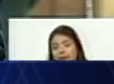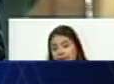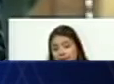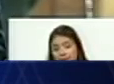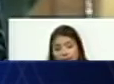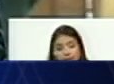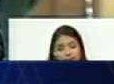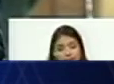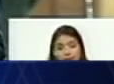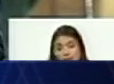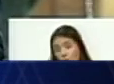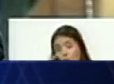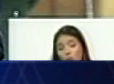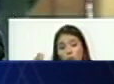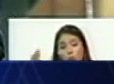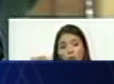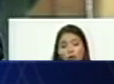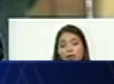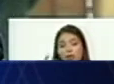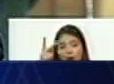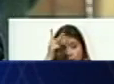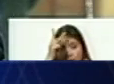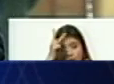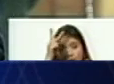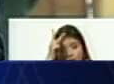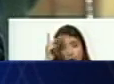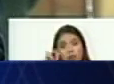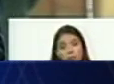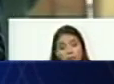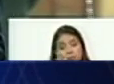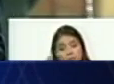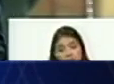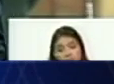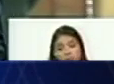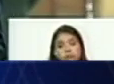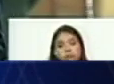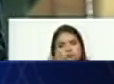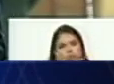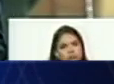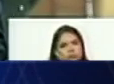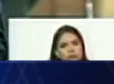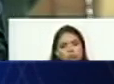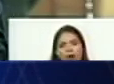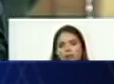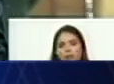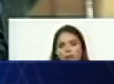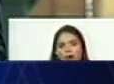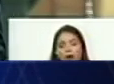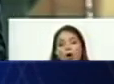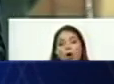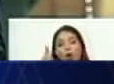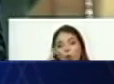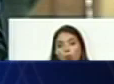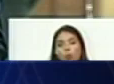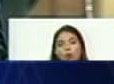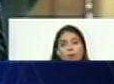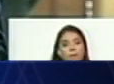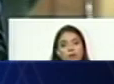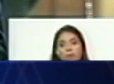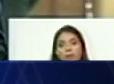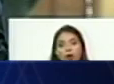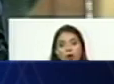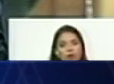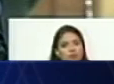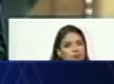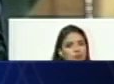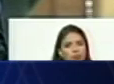nuestros antepasados aborígenes y nuestros precursores independentistas con Bolívar al frente,